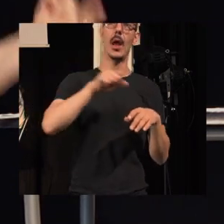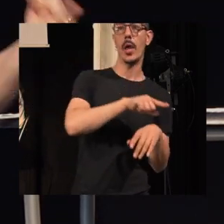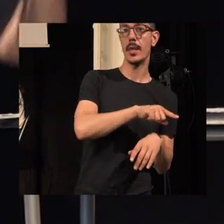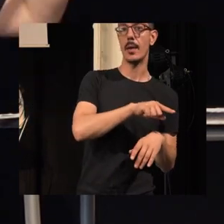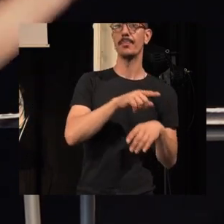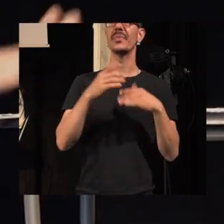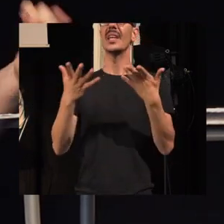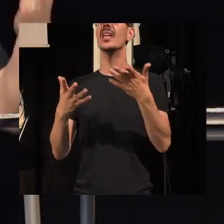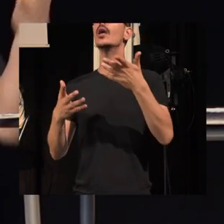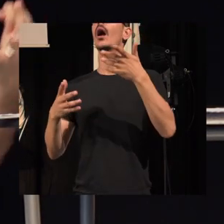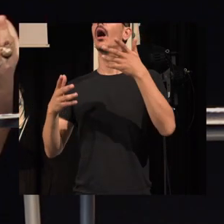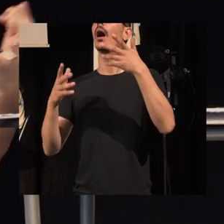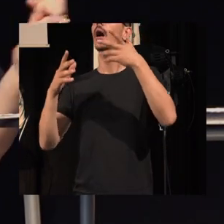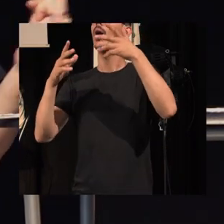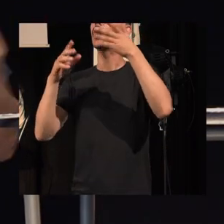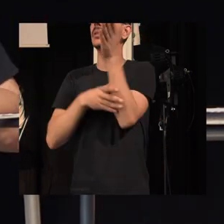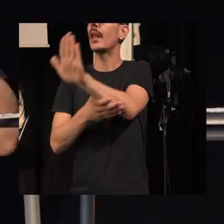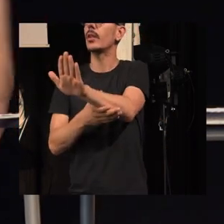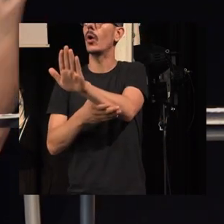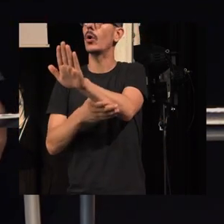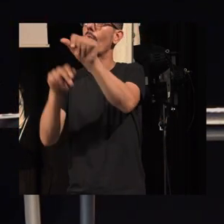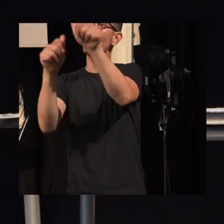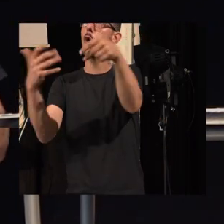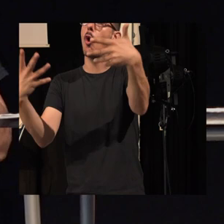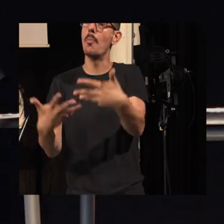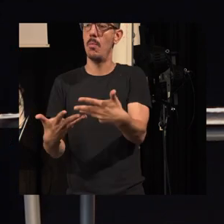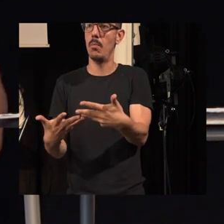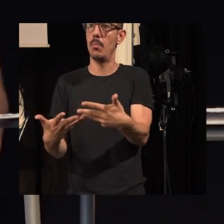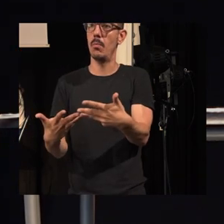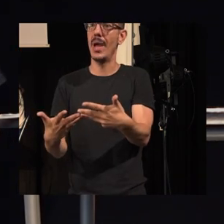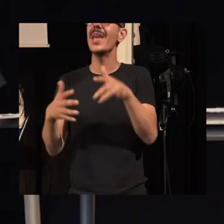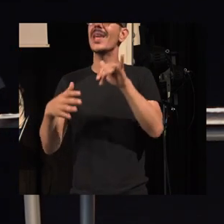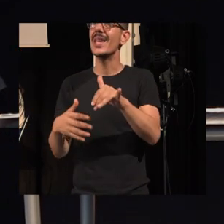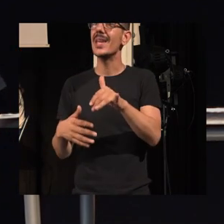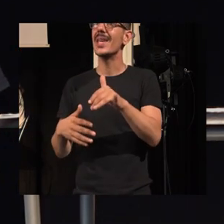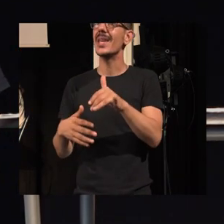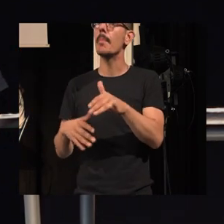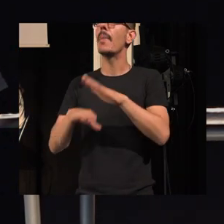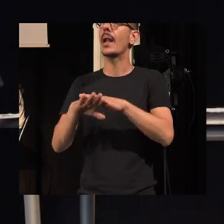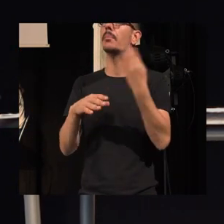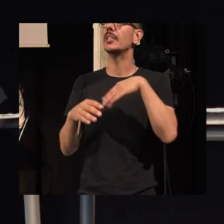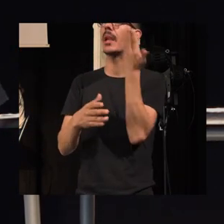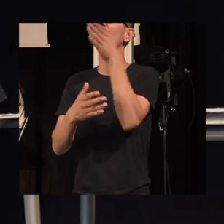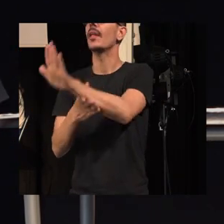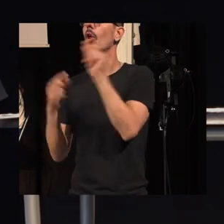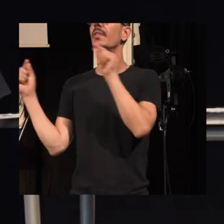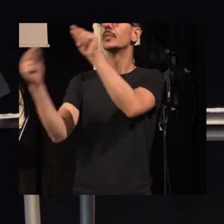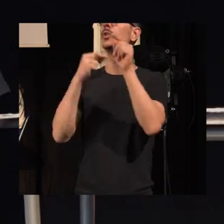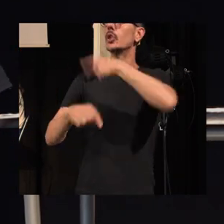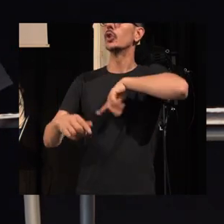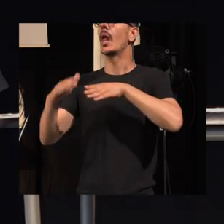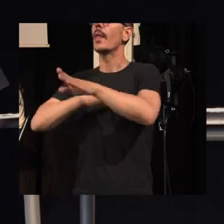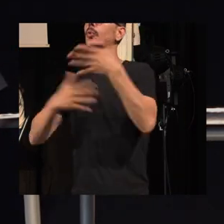y cómo nos queremos representar y cómo accedemos a discutir esa representación. Eso es el